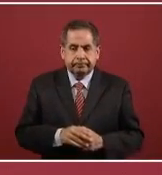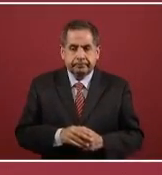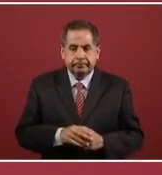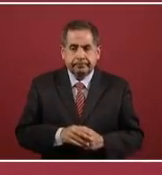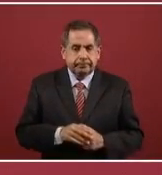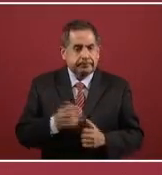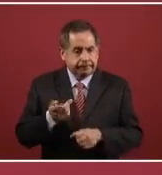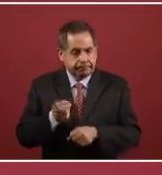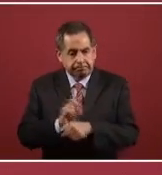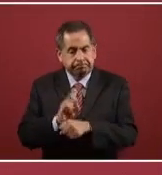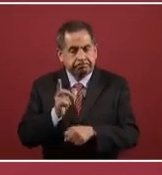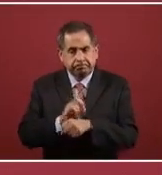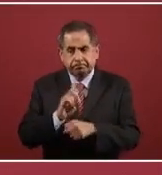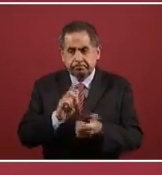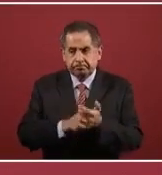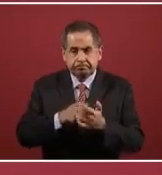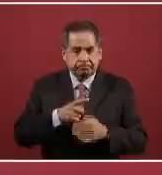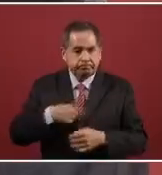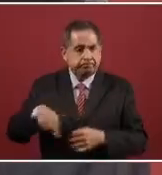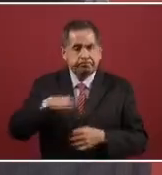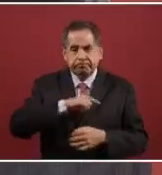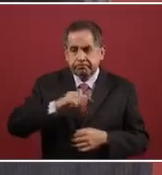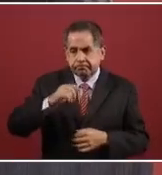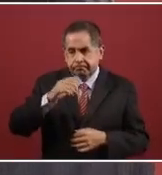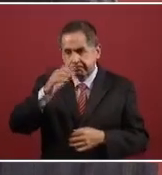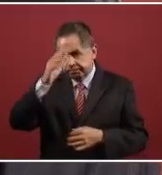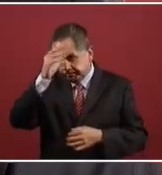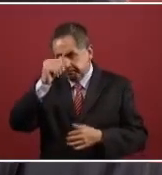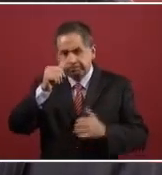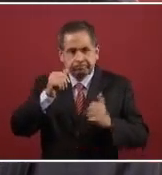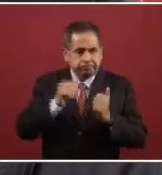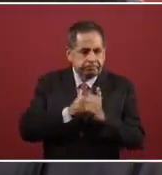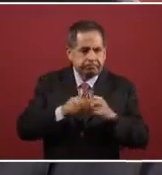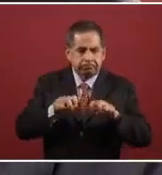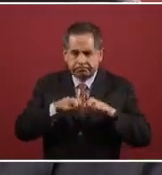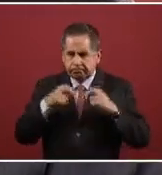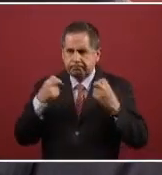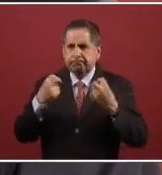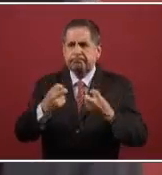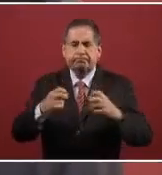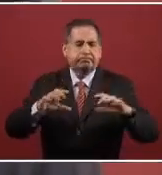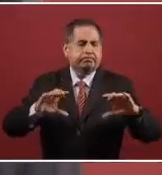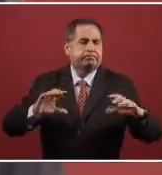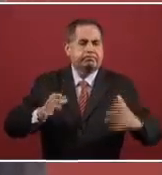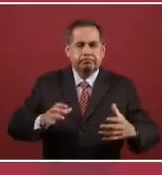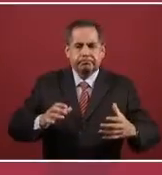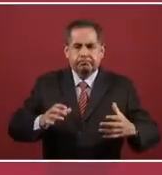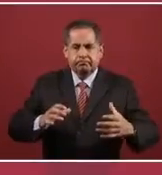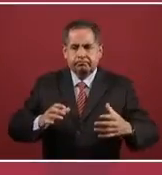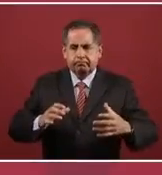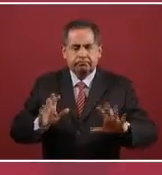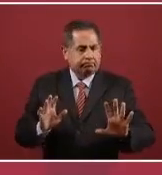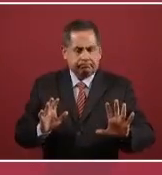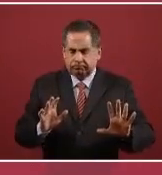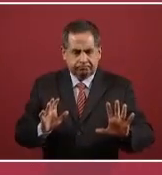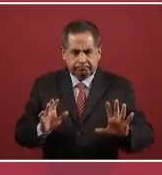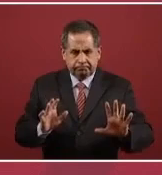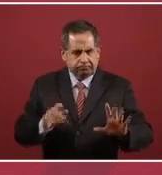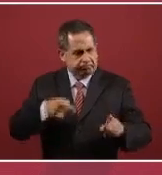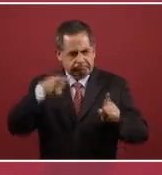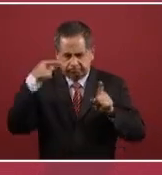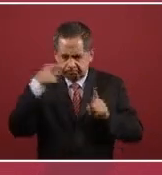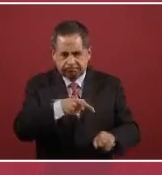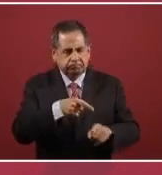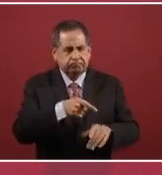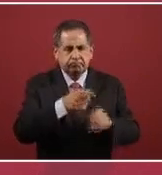todos los días acuerdos con gabinetes que no sea el de